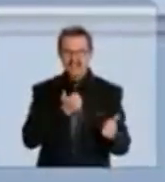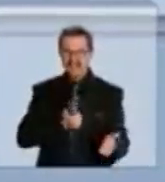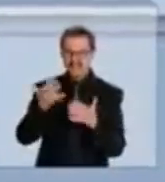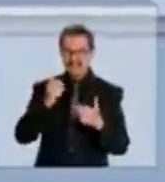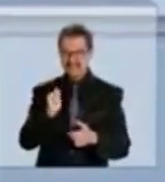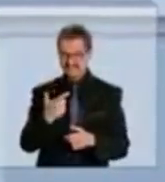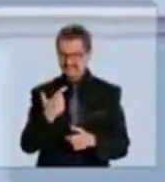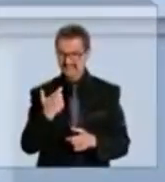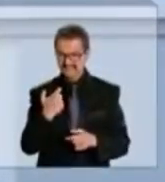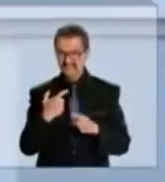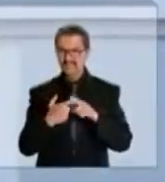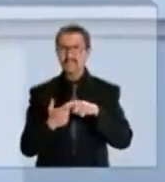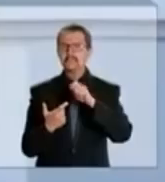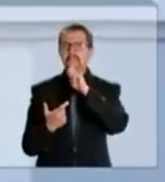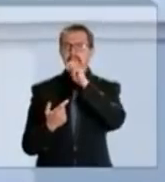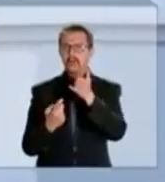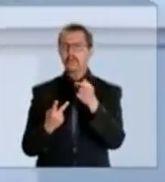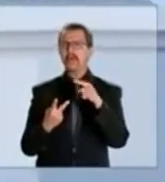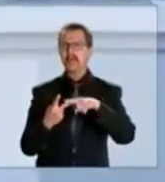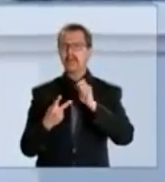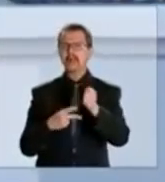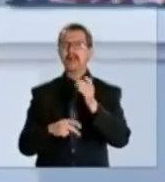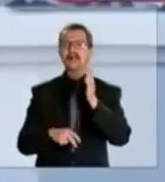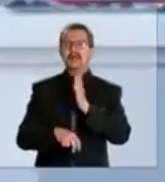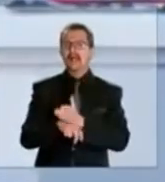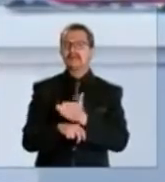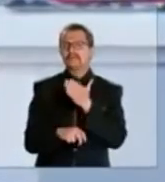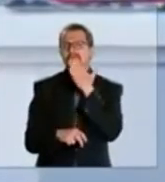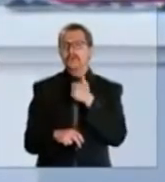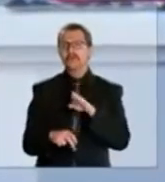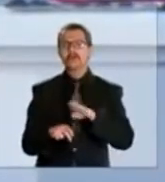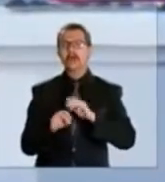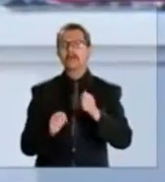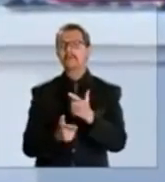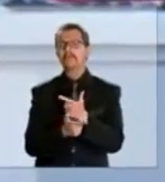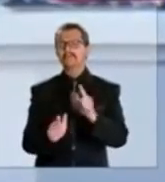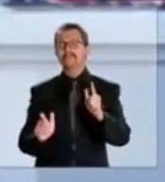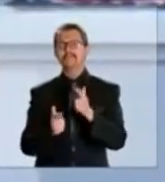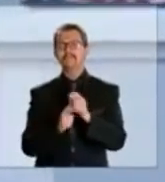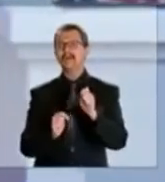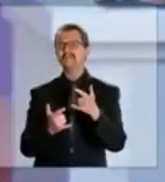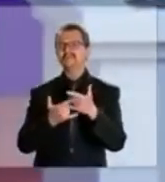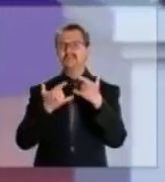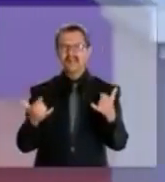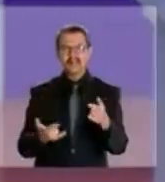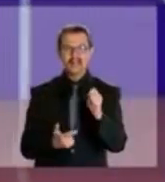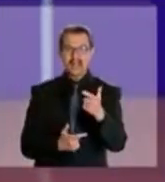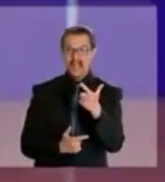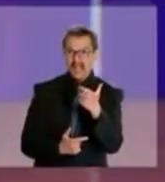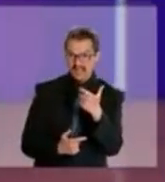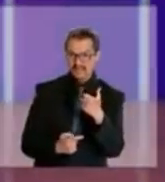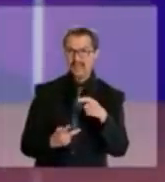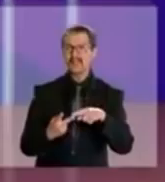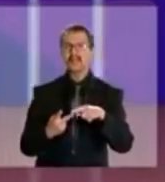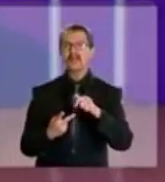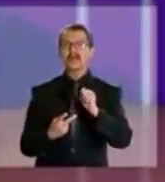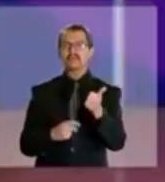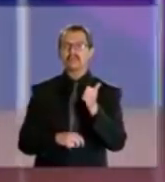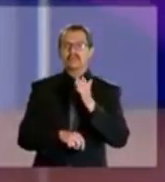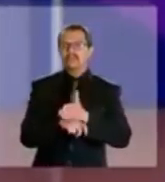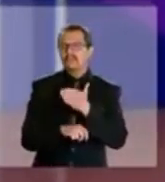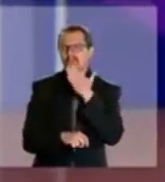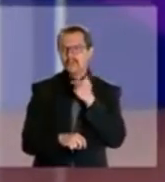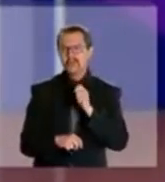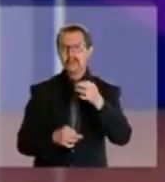historia en donde podemos escuchar las dos cosas una historia de armas de una historia de impunidad les voy a leer lo que salió de un expediente